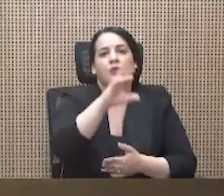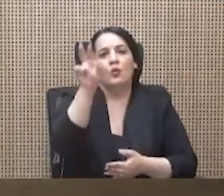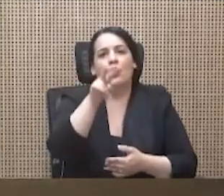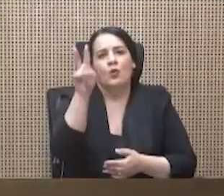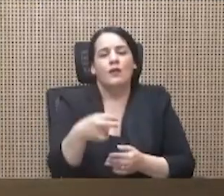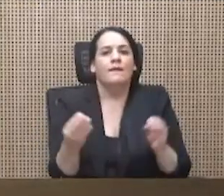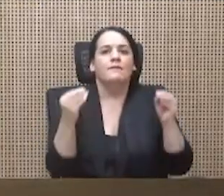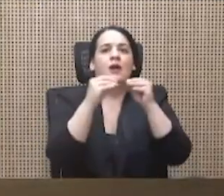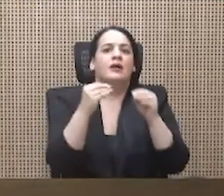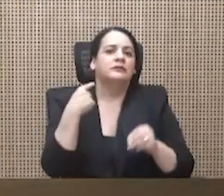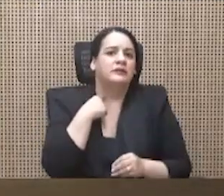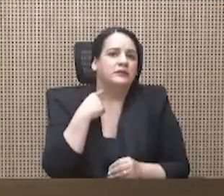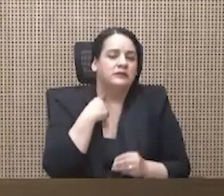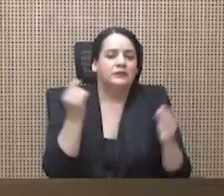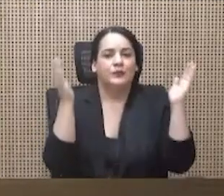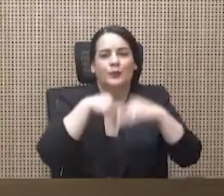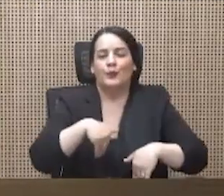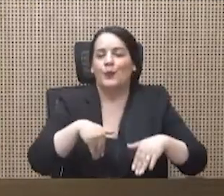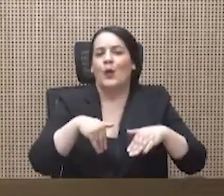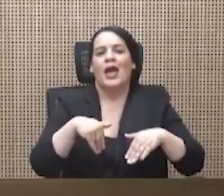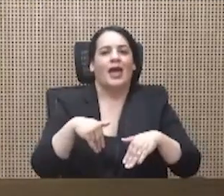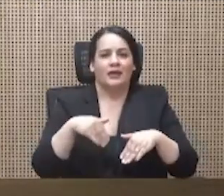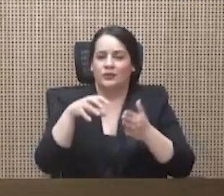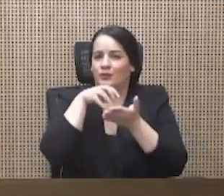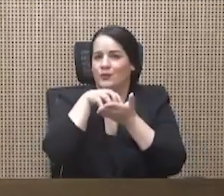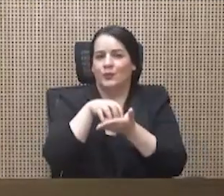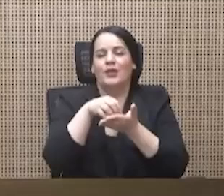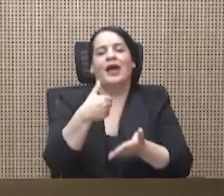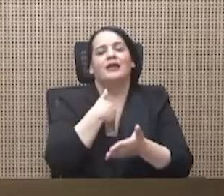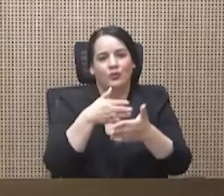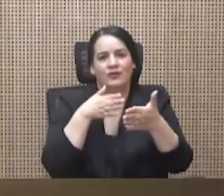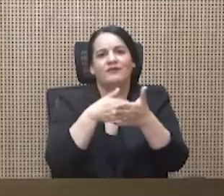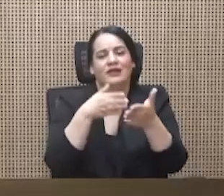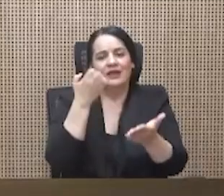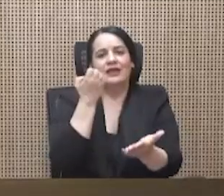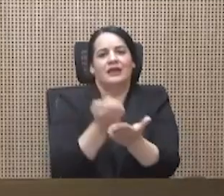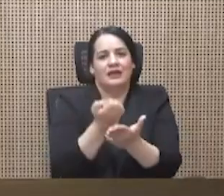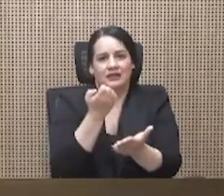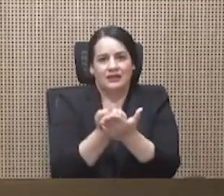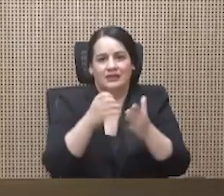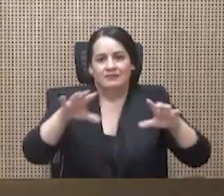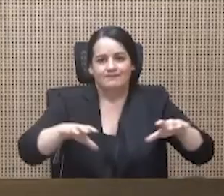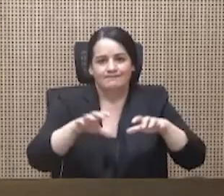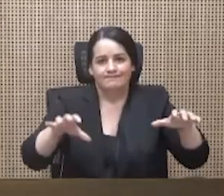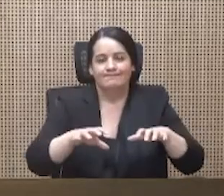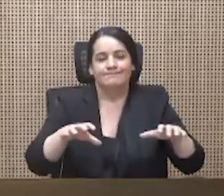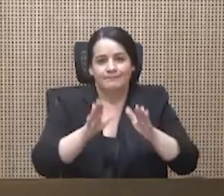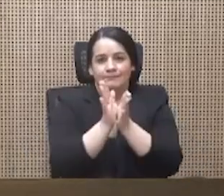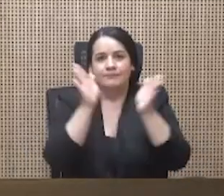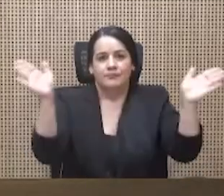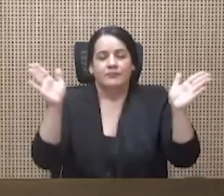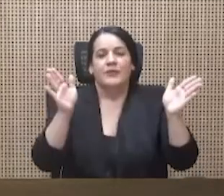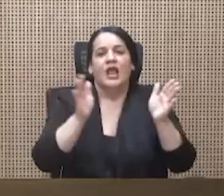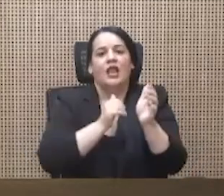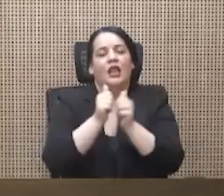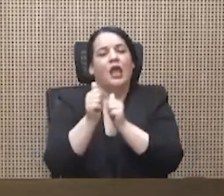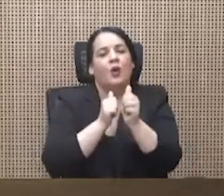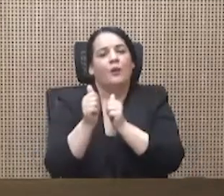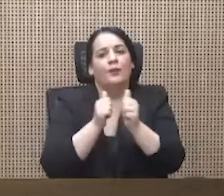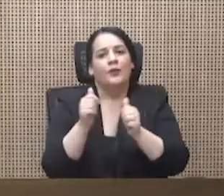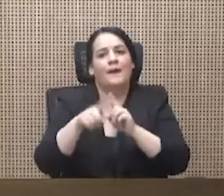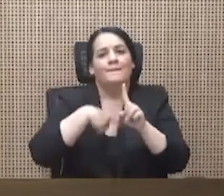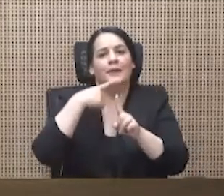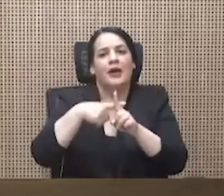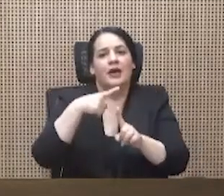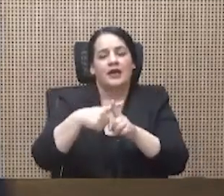caros. Sin lugar a duda, hay una afectación a la actividad económica en general, en la competitividad y